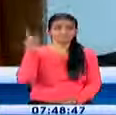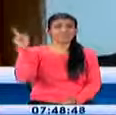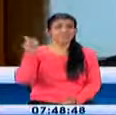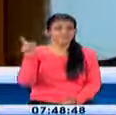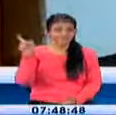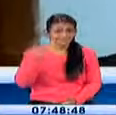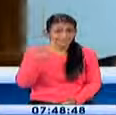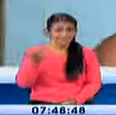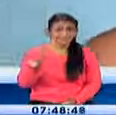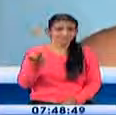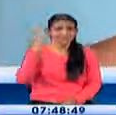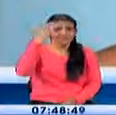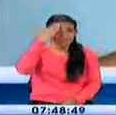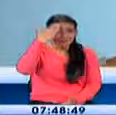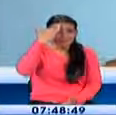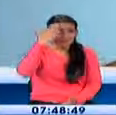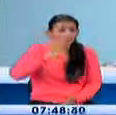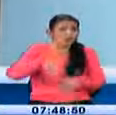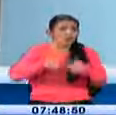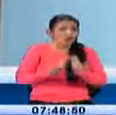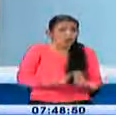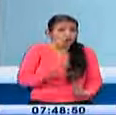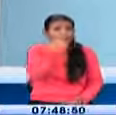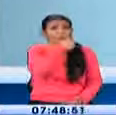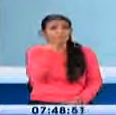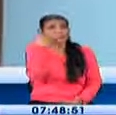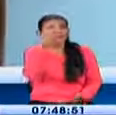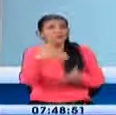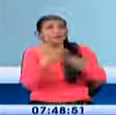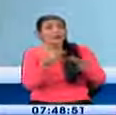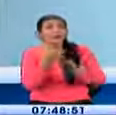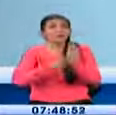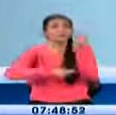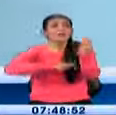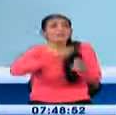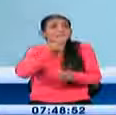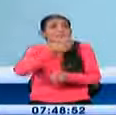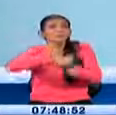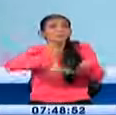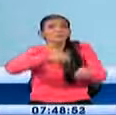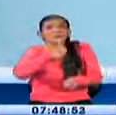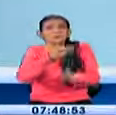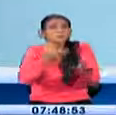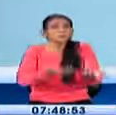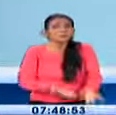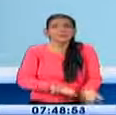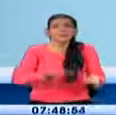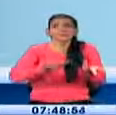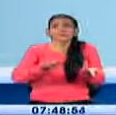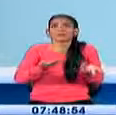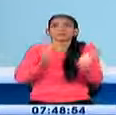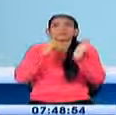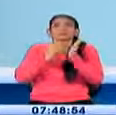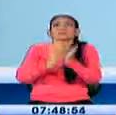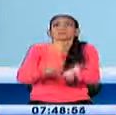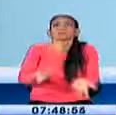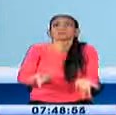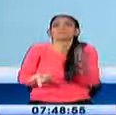saber cómo es, qué hace. ¿Qué sé yo? De pronto